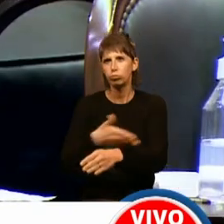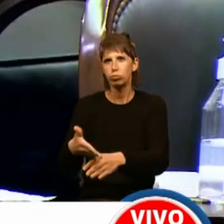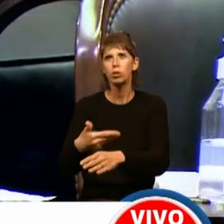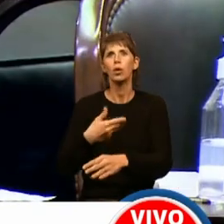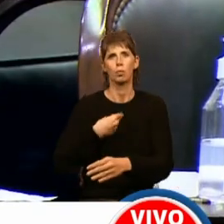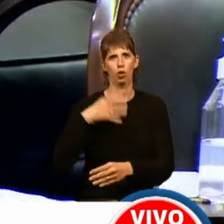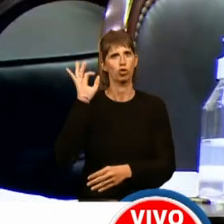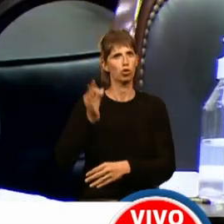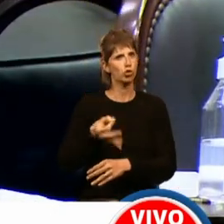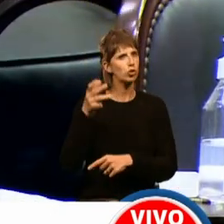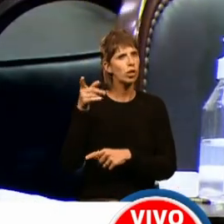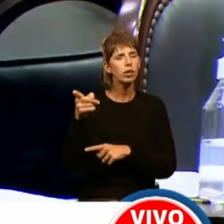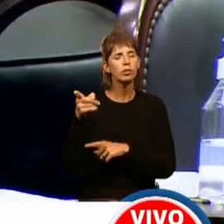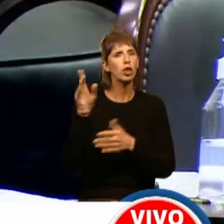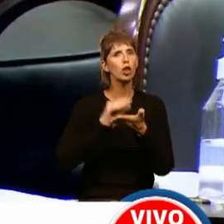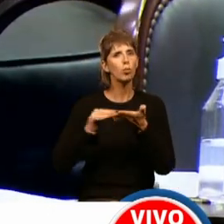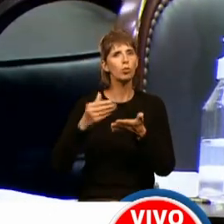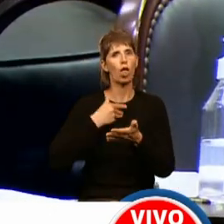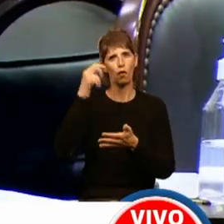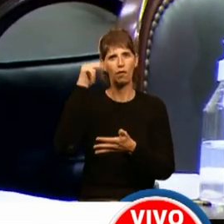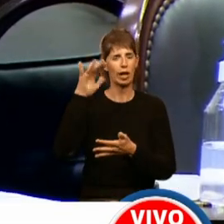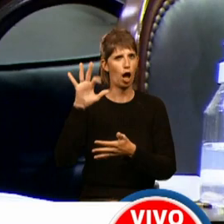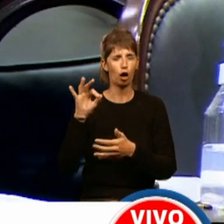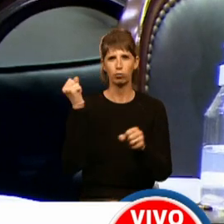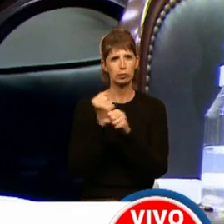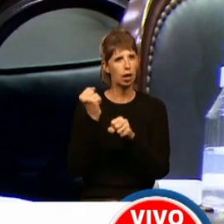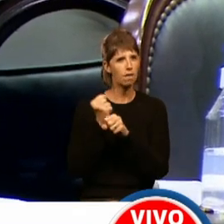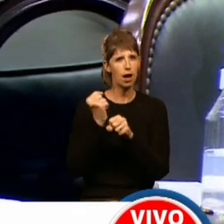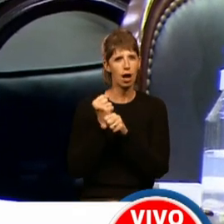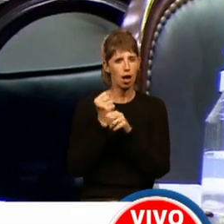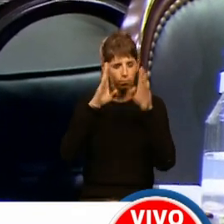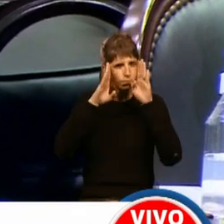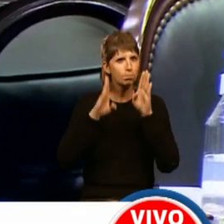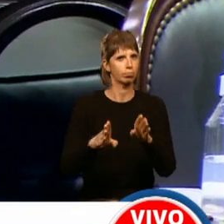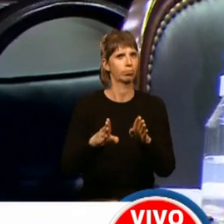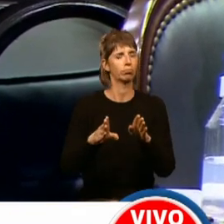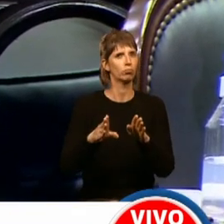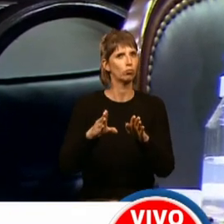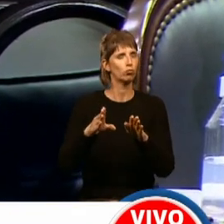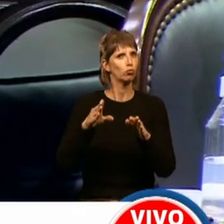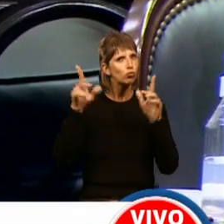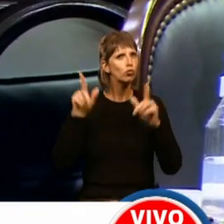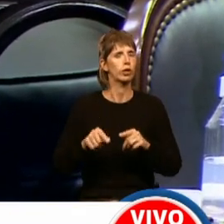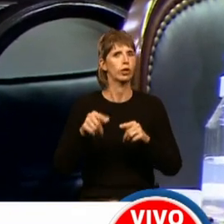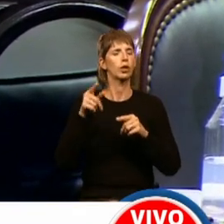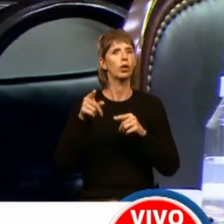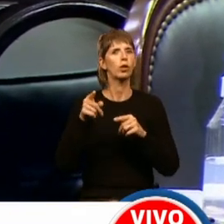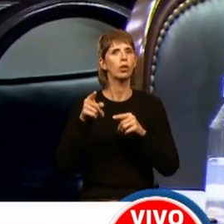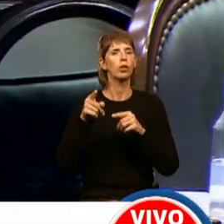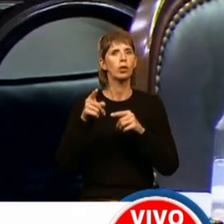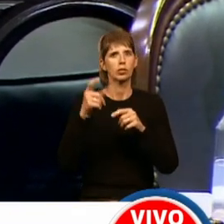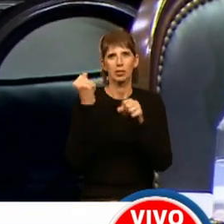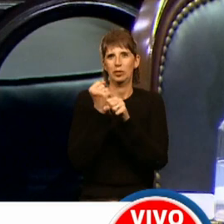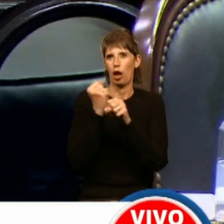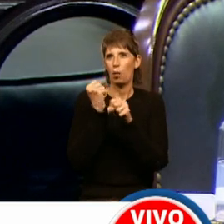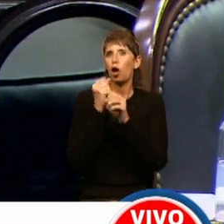enorme compromiso que el diputado ferraro tiene con una agenda que no es ni más ni menos que la agenda de